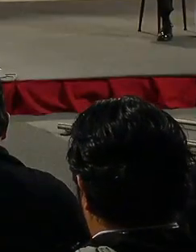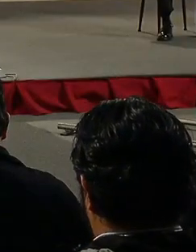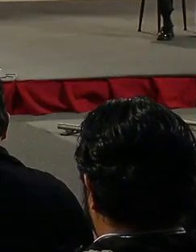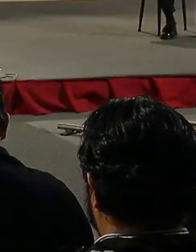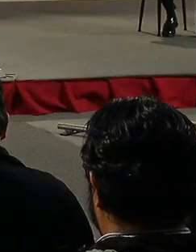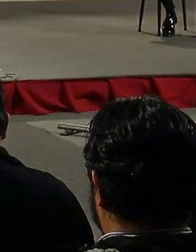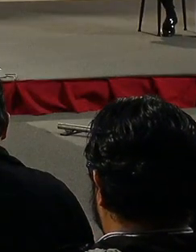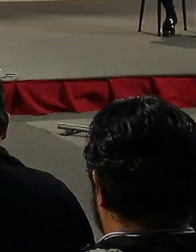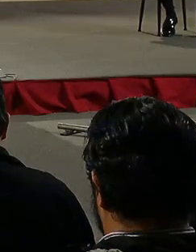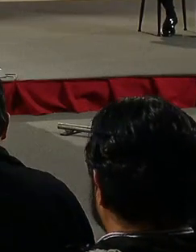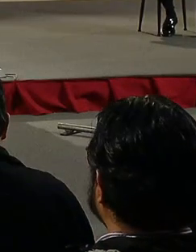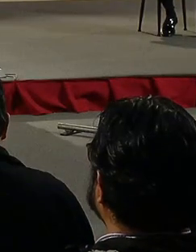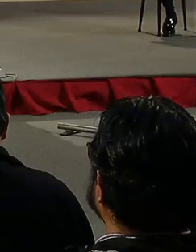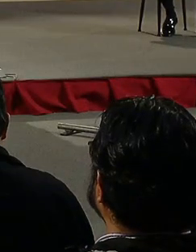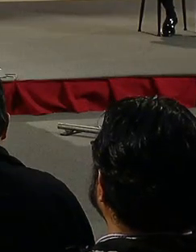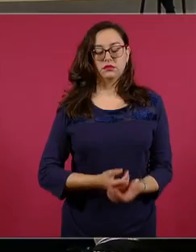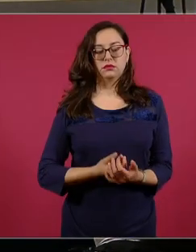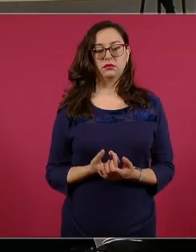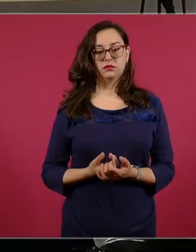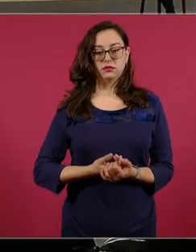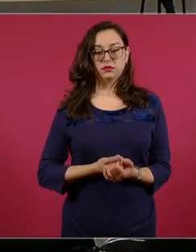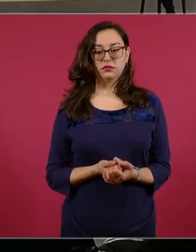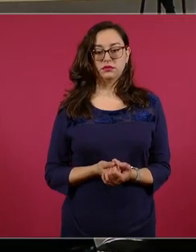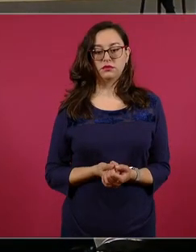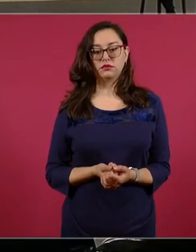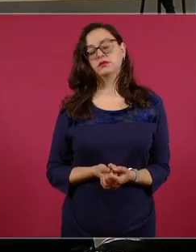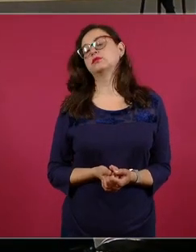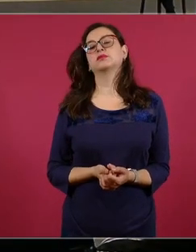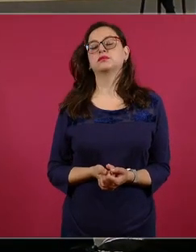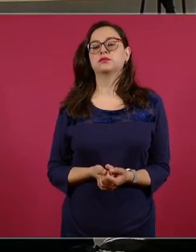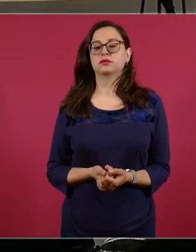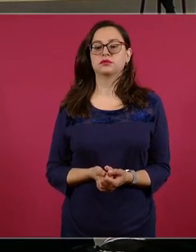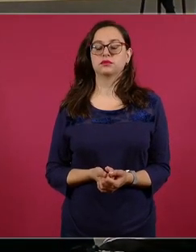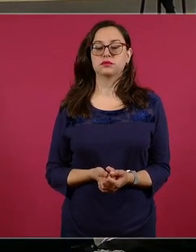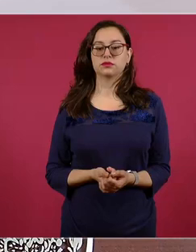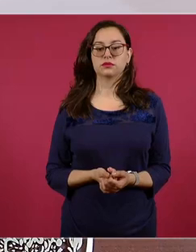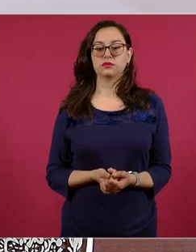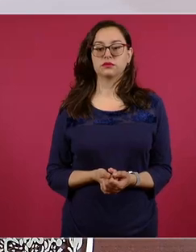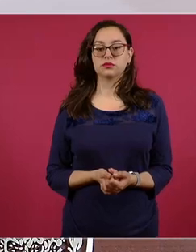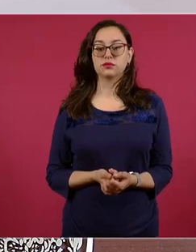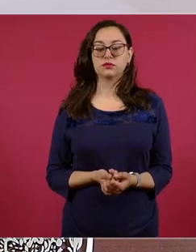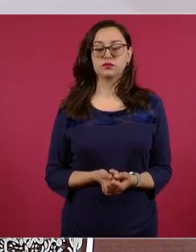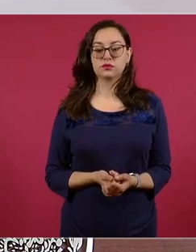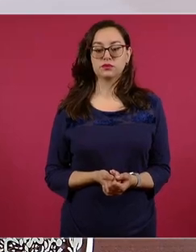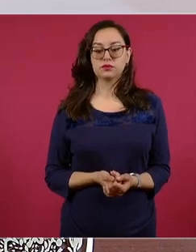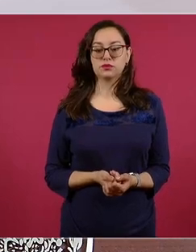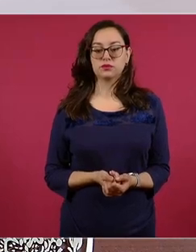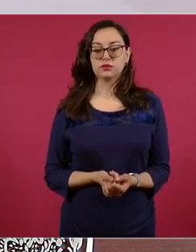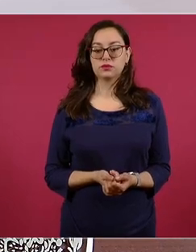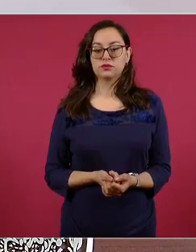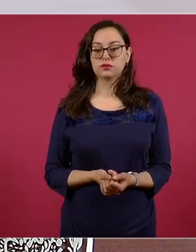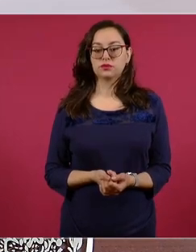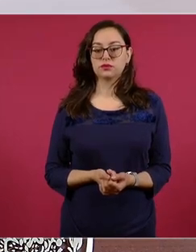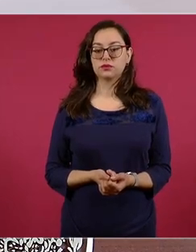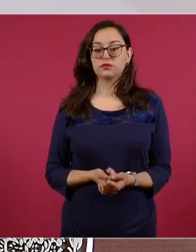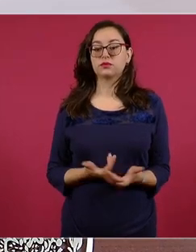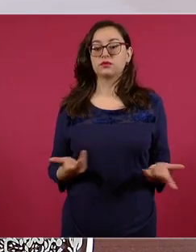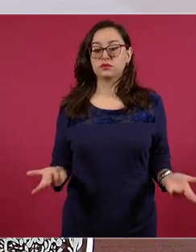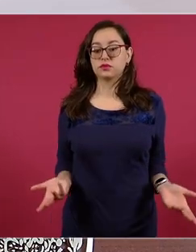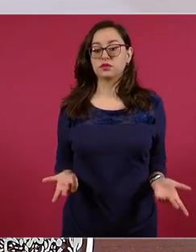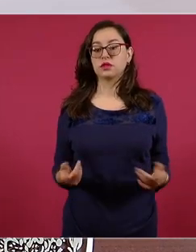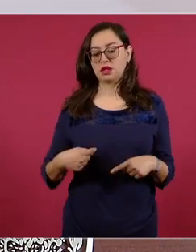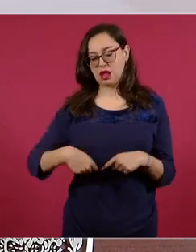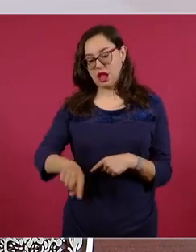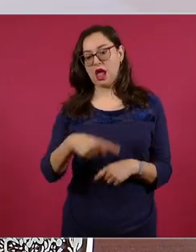Cruz, para evitar los contratiempos que tienen en el transporte público. Eso terminaremos la obra en diciembre